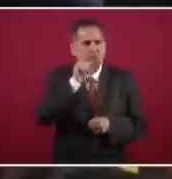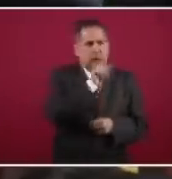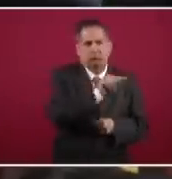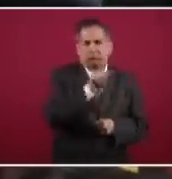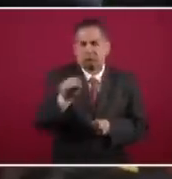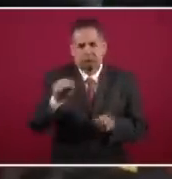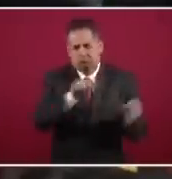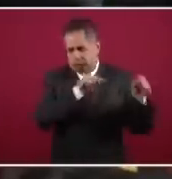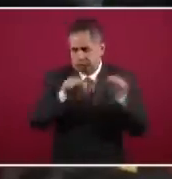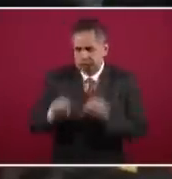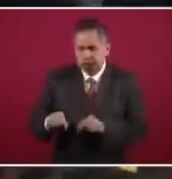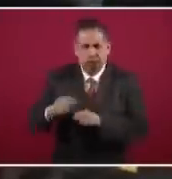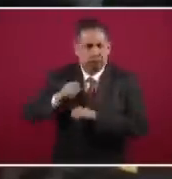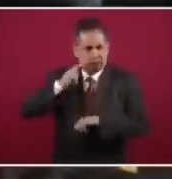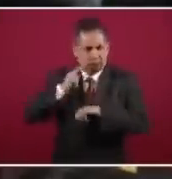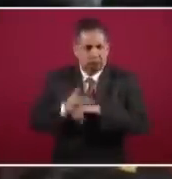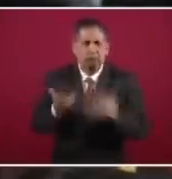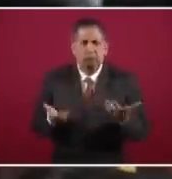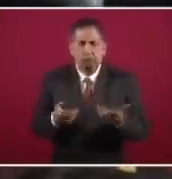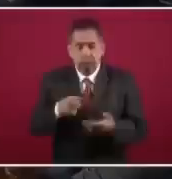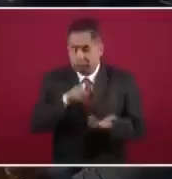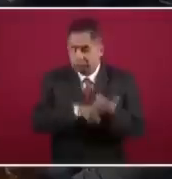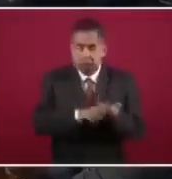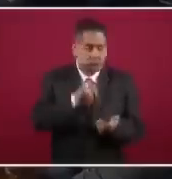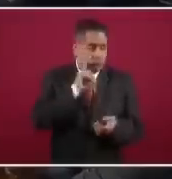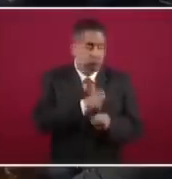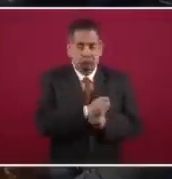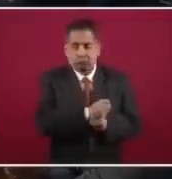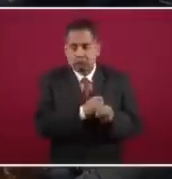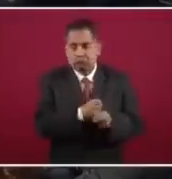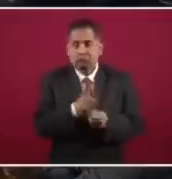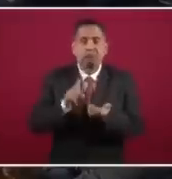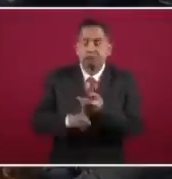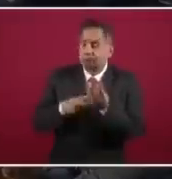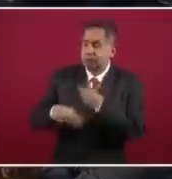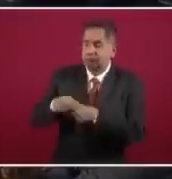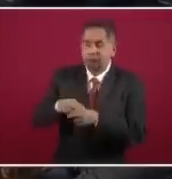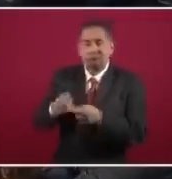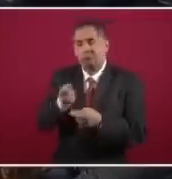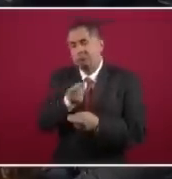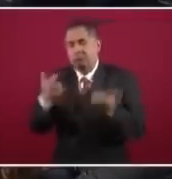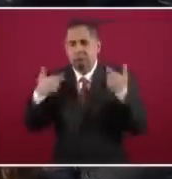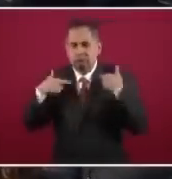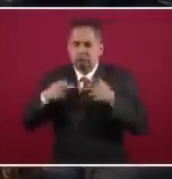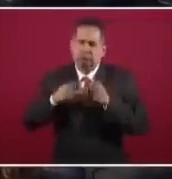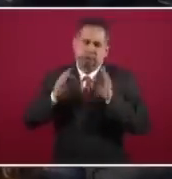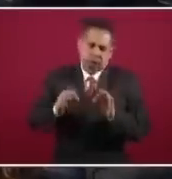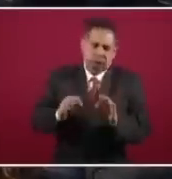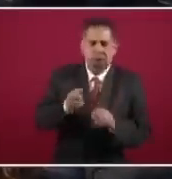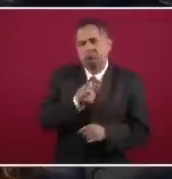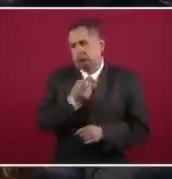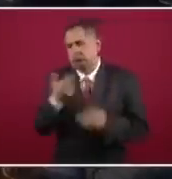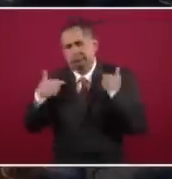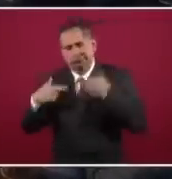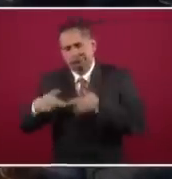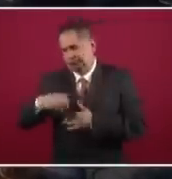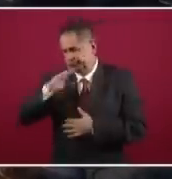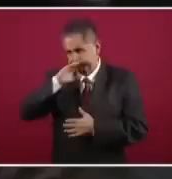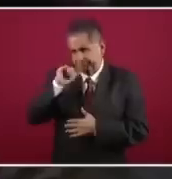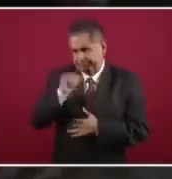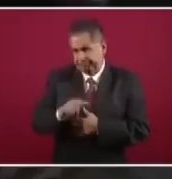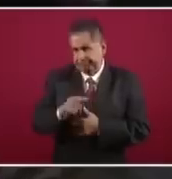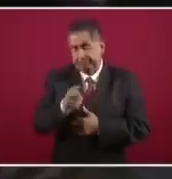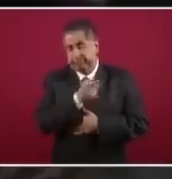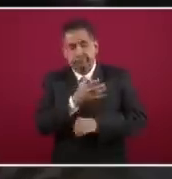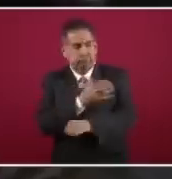directivos, porque la violencia hacia las mujeres también proviene tanto hay de profesores a profesores y también incluso de sus